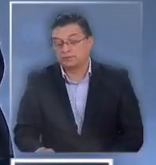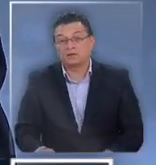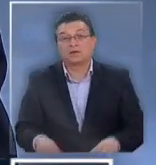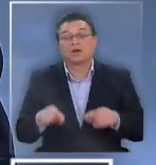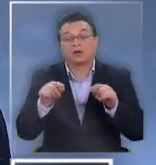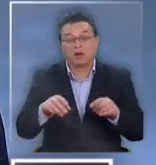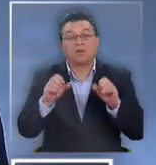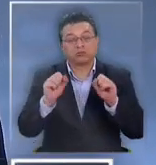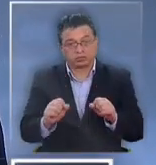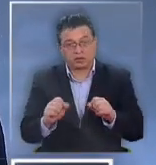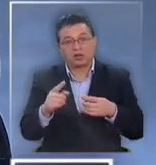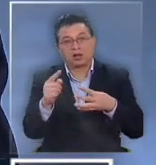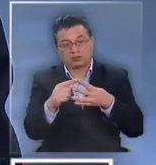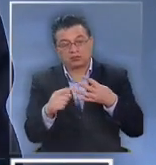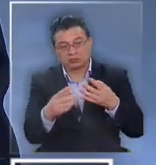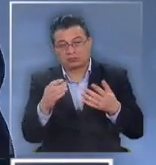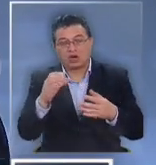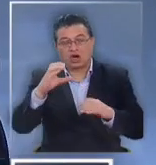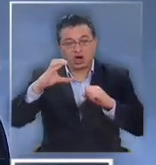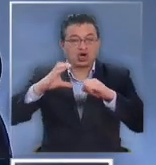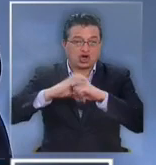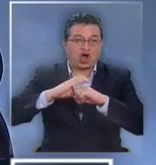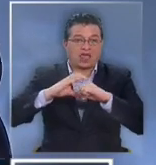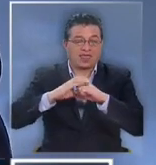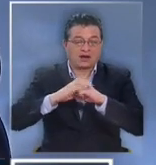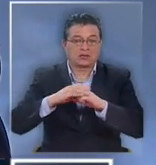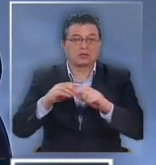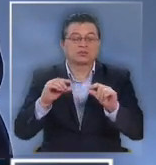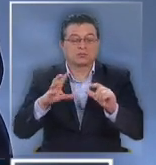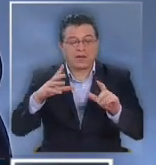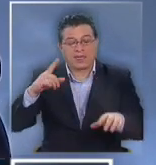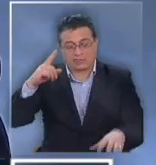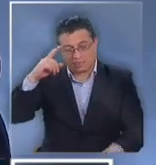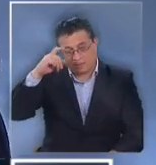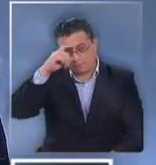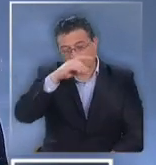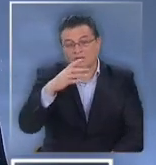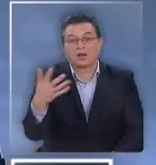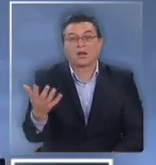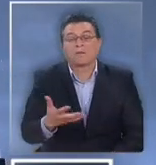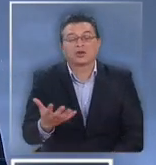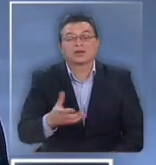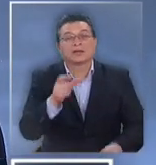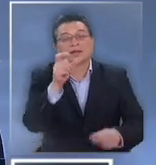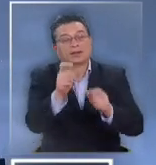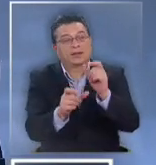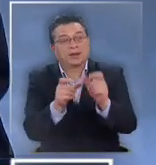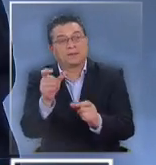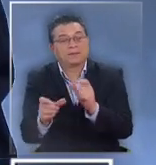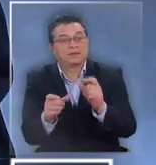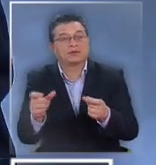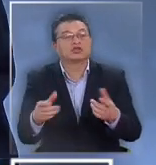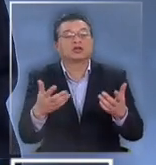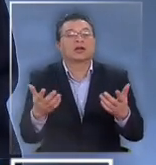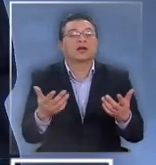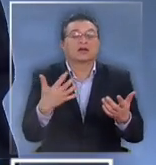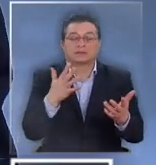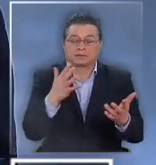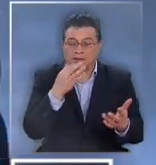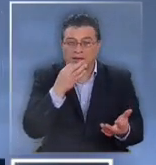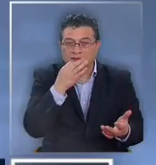casos como los de codelco que es un poco más complejo porque la gente es lo que yo decía no lo voy a repetir